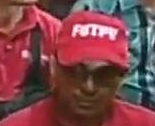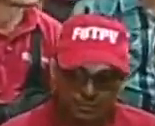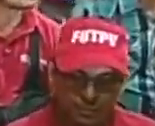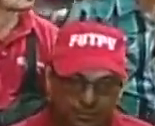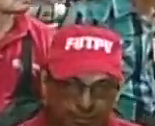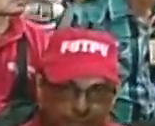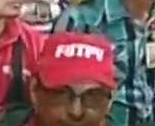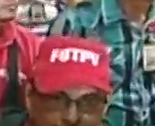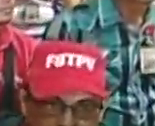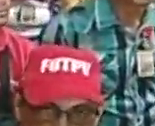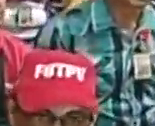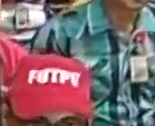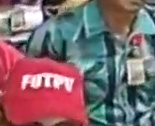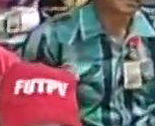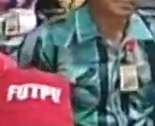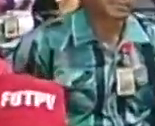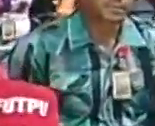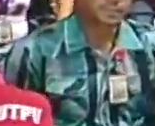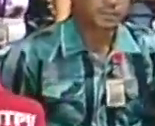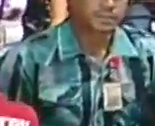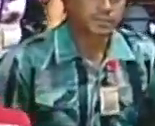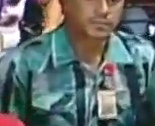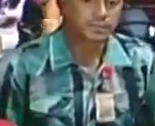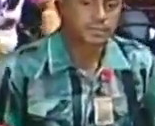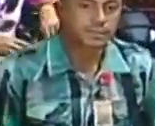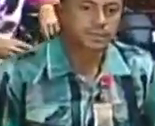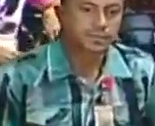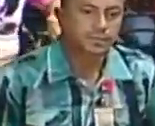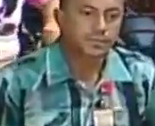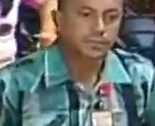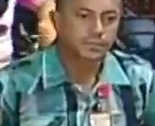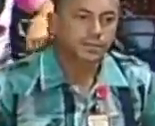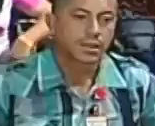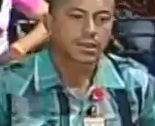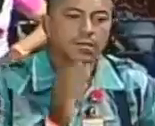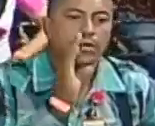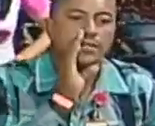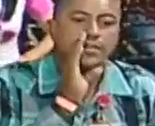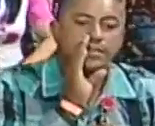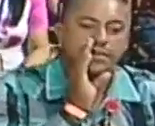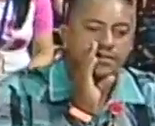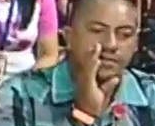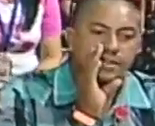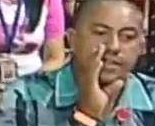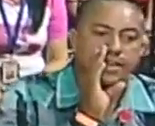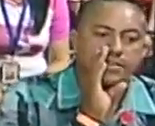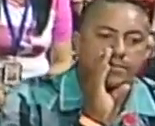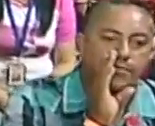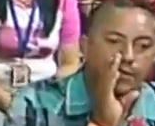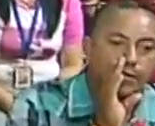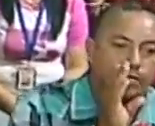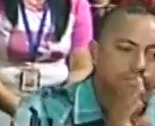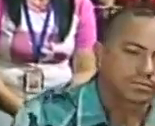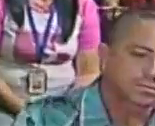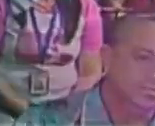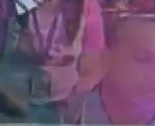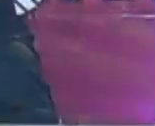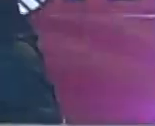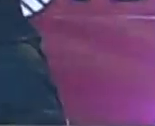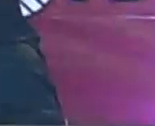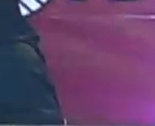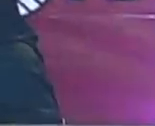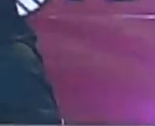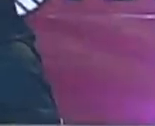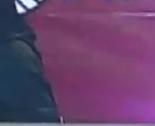cumpliendo su instrucción, hemos convocado a un grupo de trabajadores, de trabajadoras de nuestra